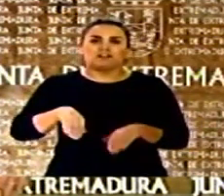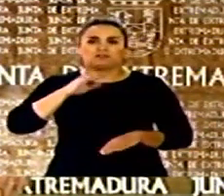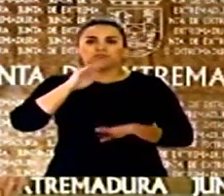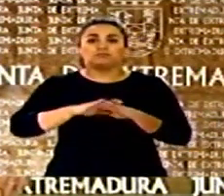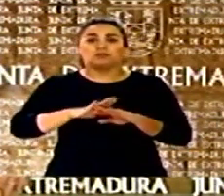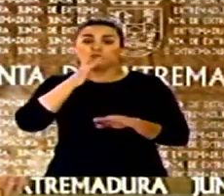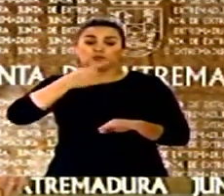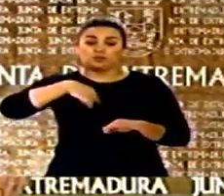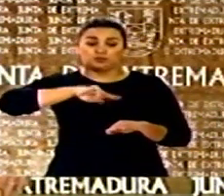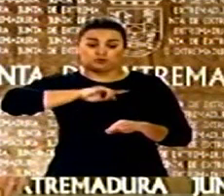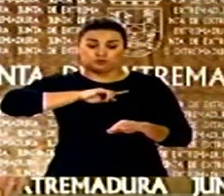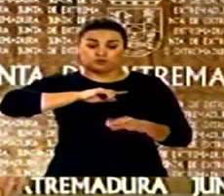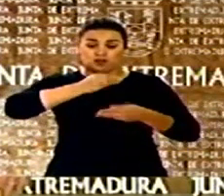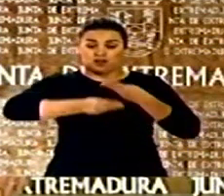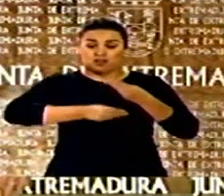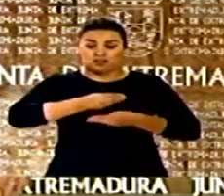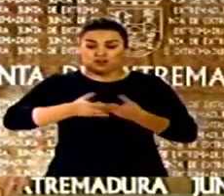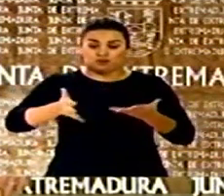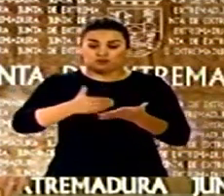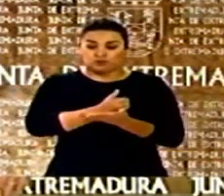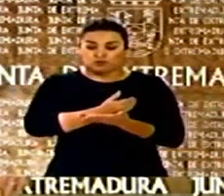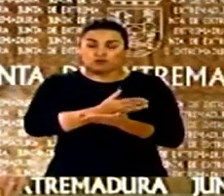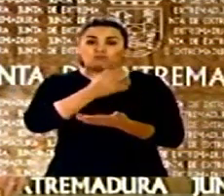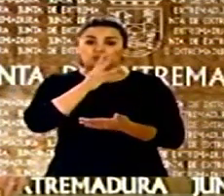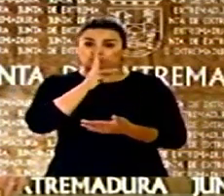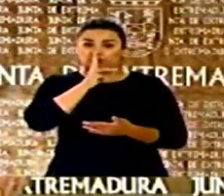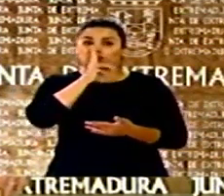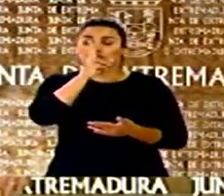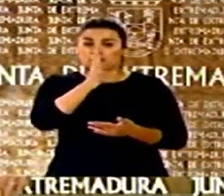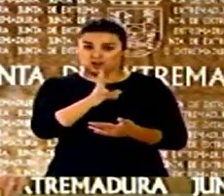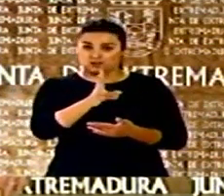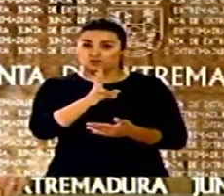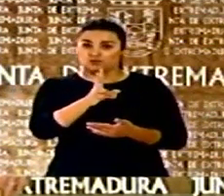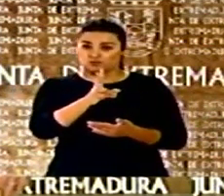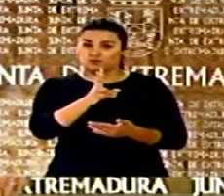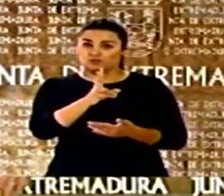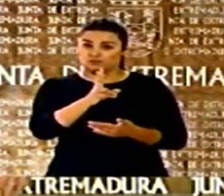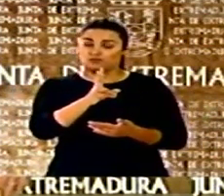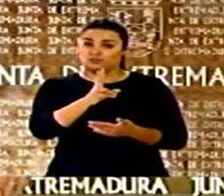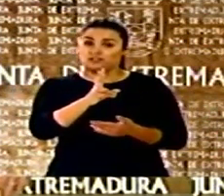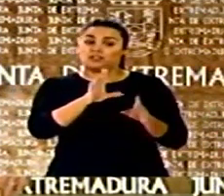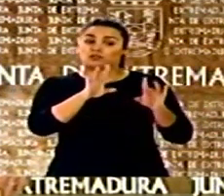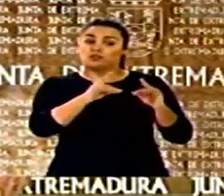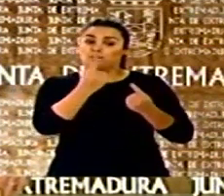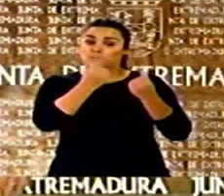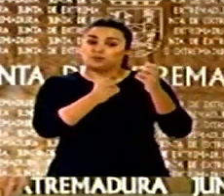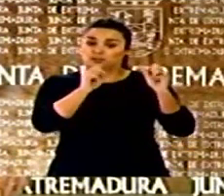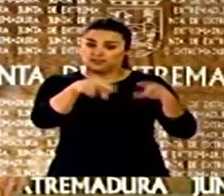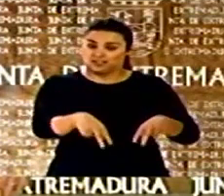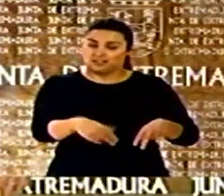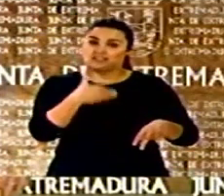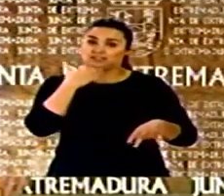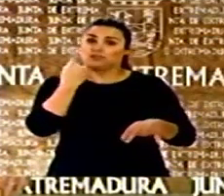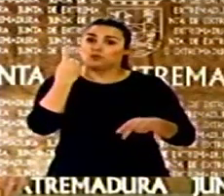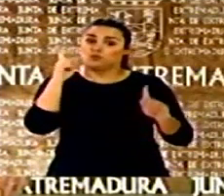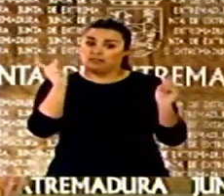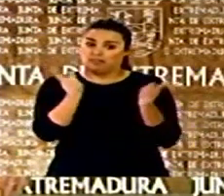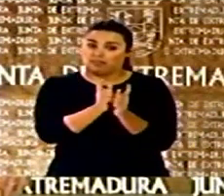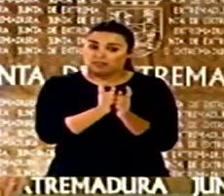ilusión y ahora va a ser una realidad. Yo creo que el grado de cumplimiento de los